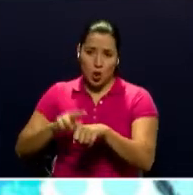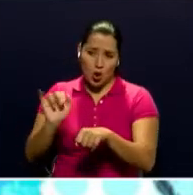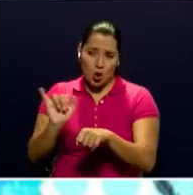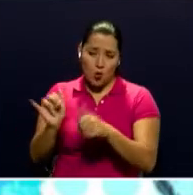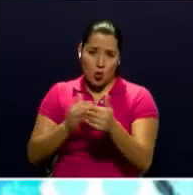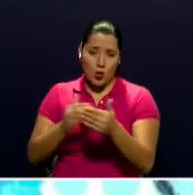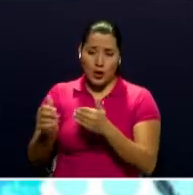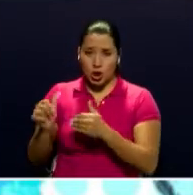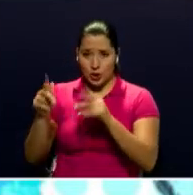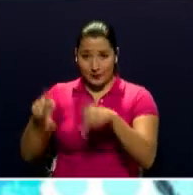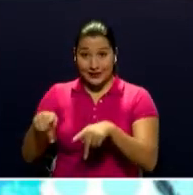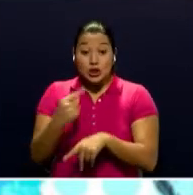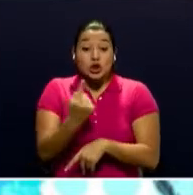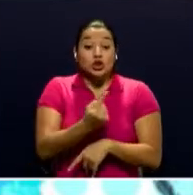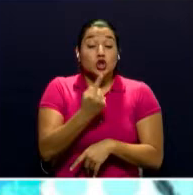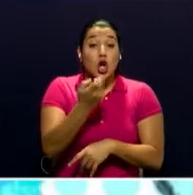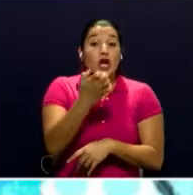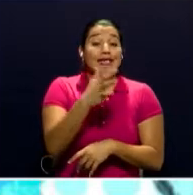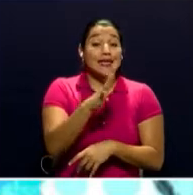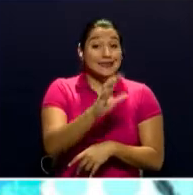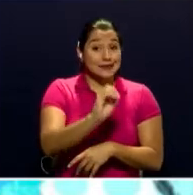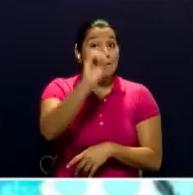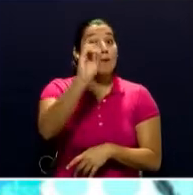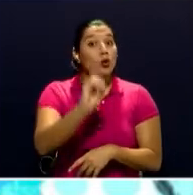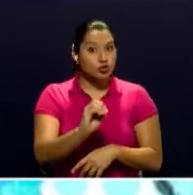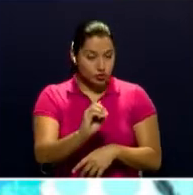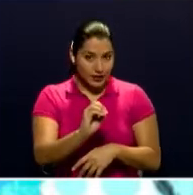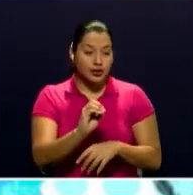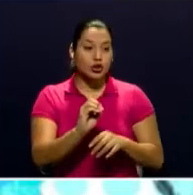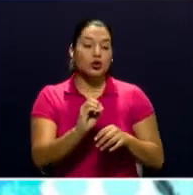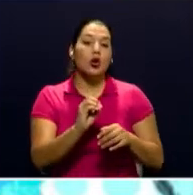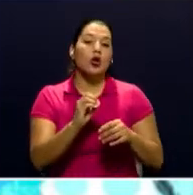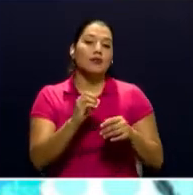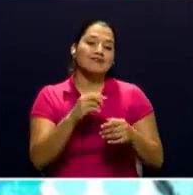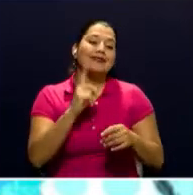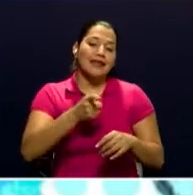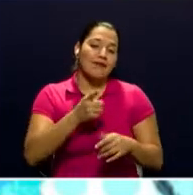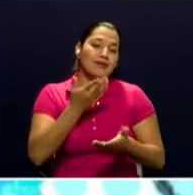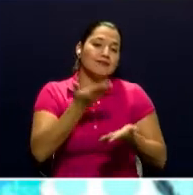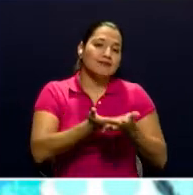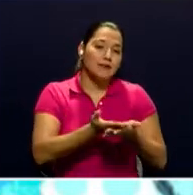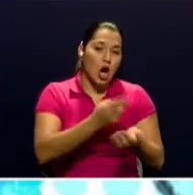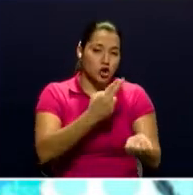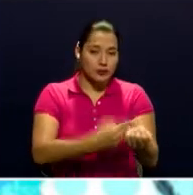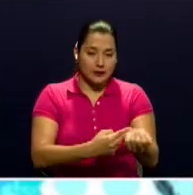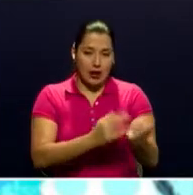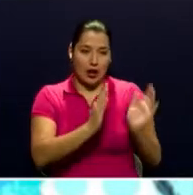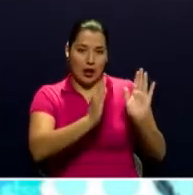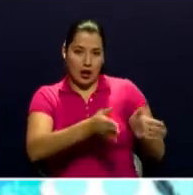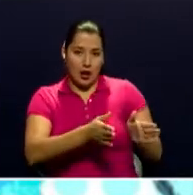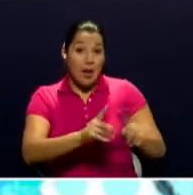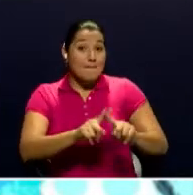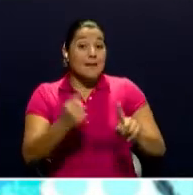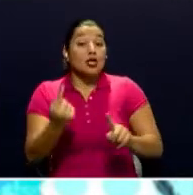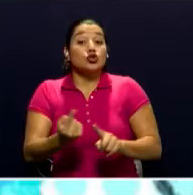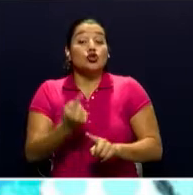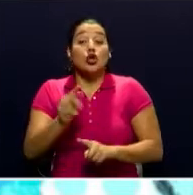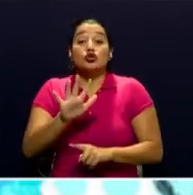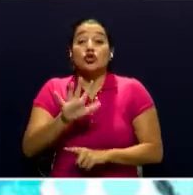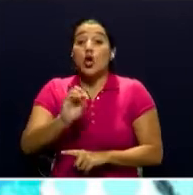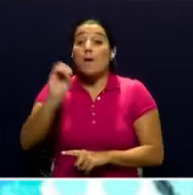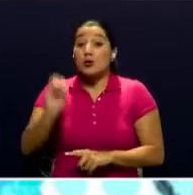cualquier persona. Solo el 15% también llegan a un internamiento y es tan solo el 5% que puede tener